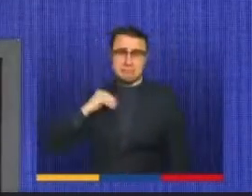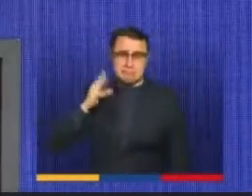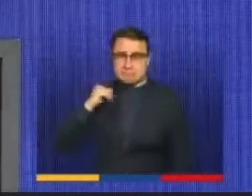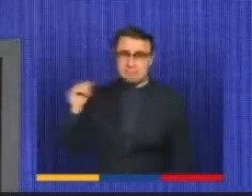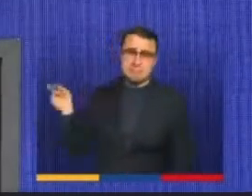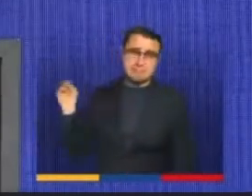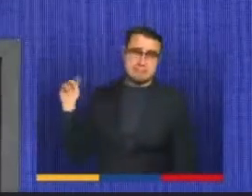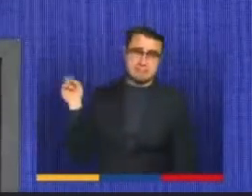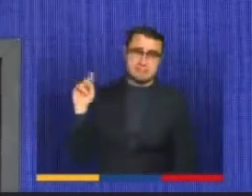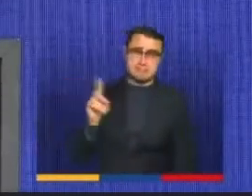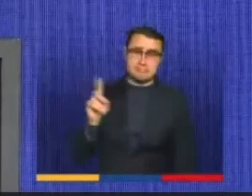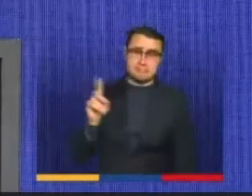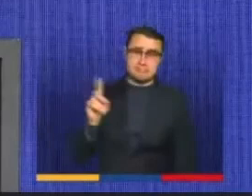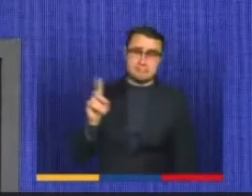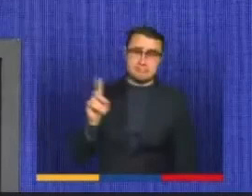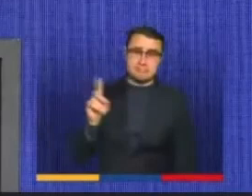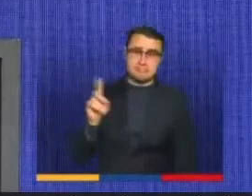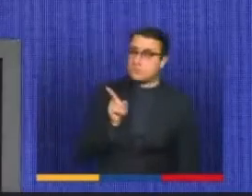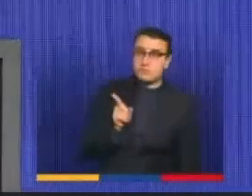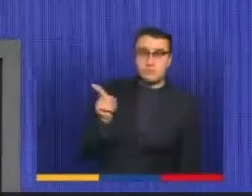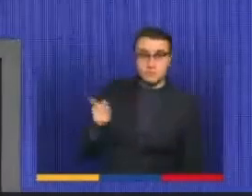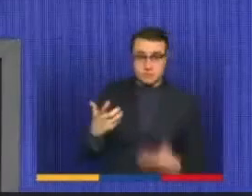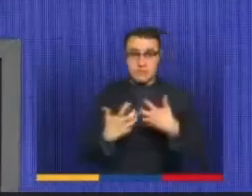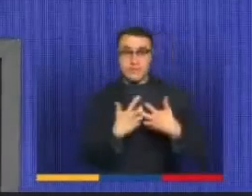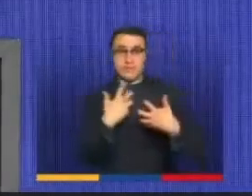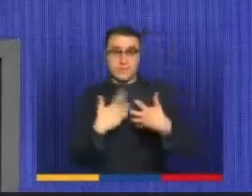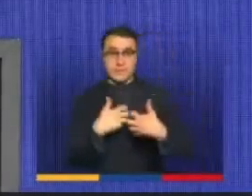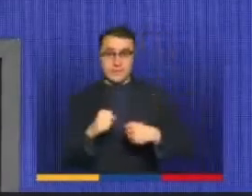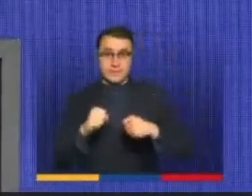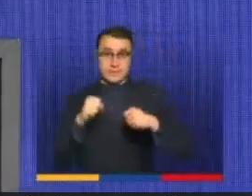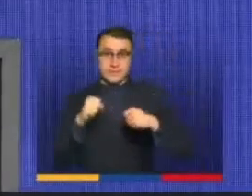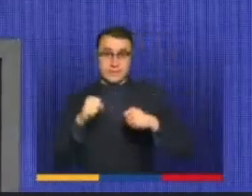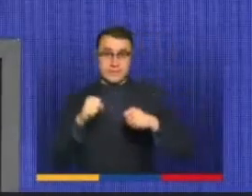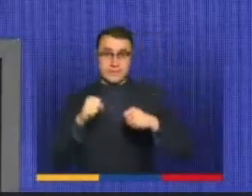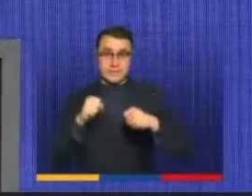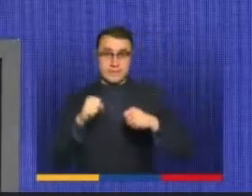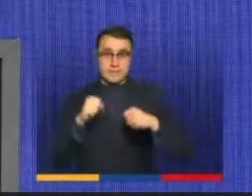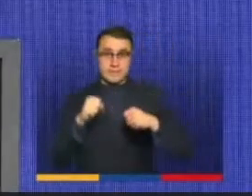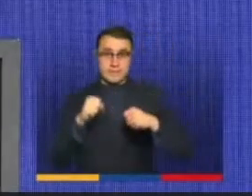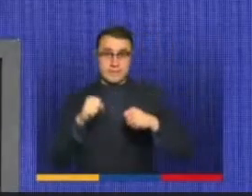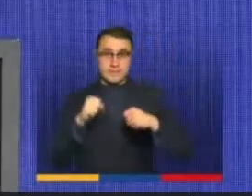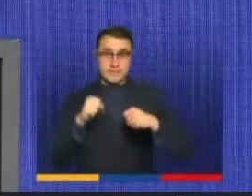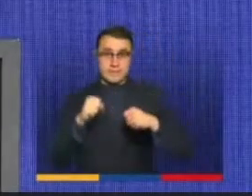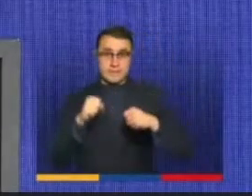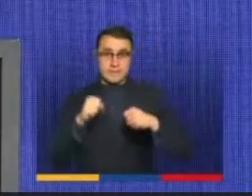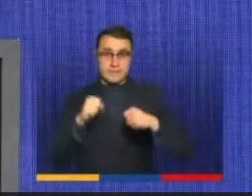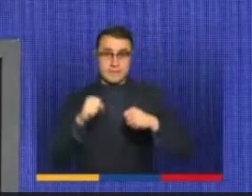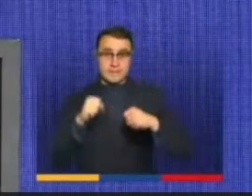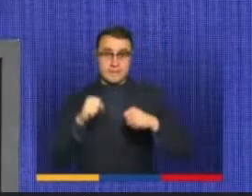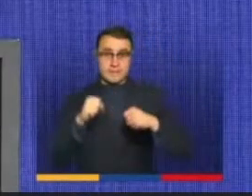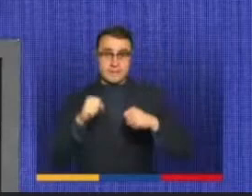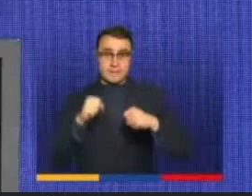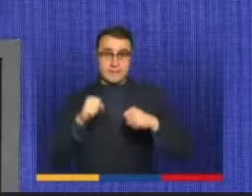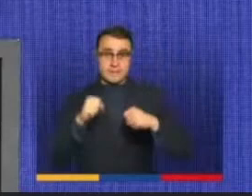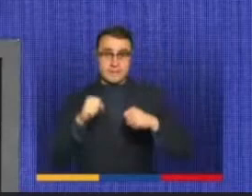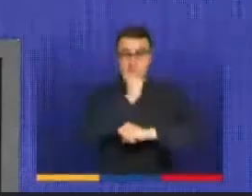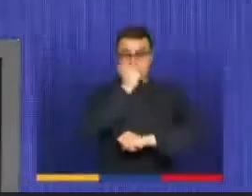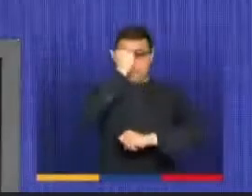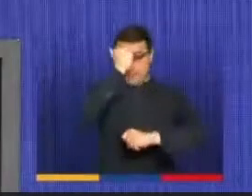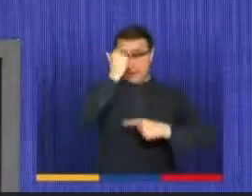Nunca se pudo sostener ese sistema realmente. Entonces vamos al primer pilar fundamental.